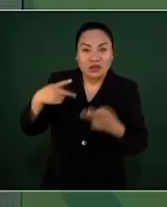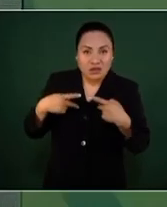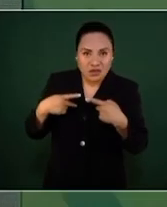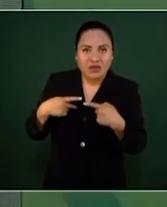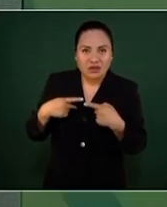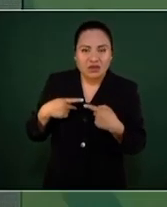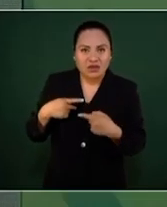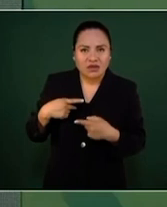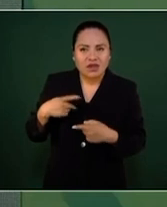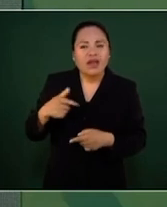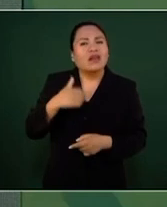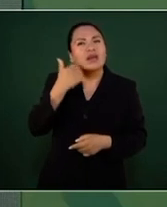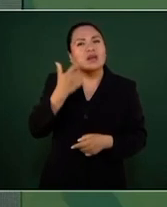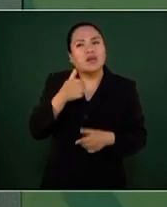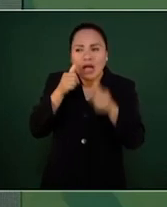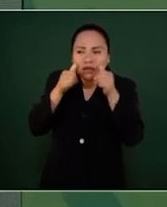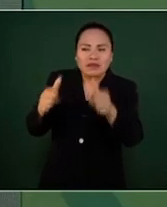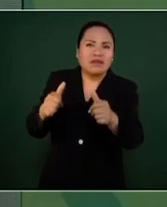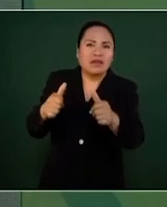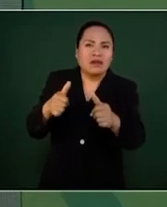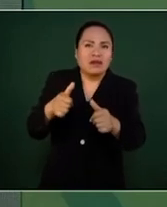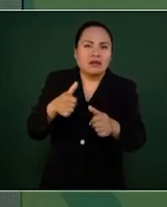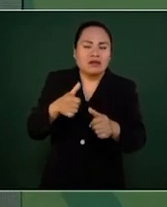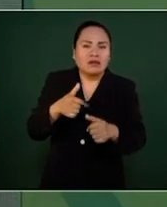que se haga justicia.